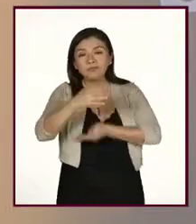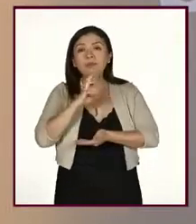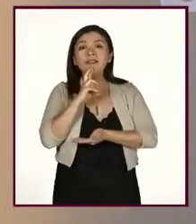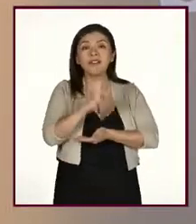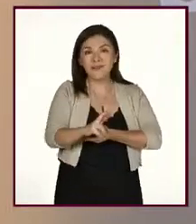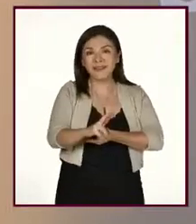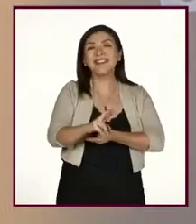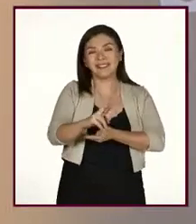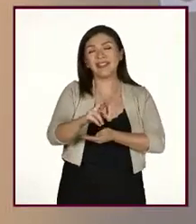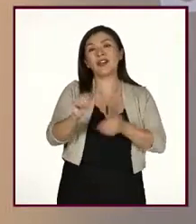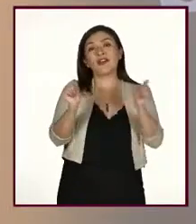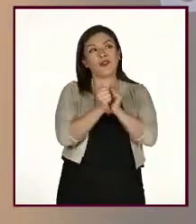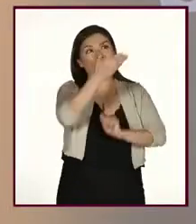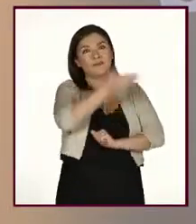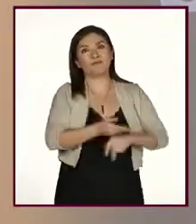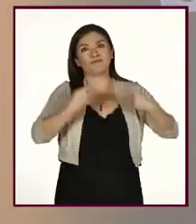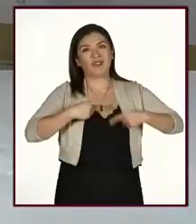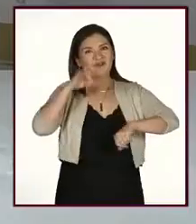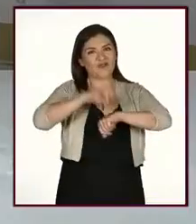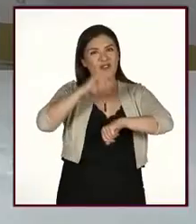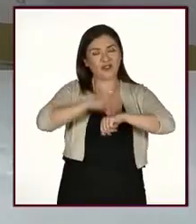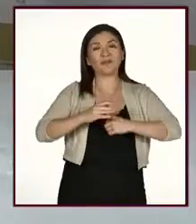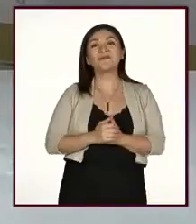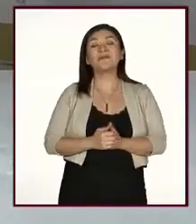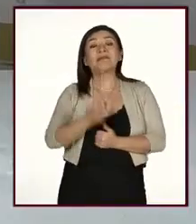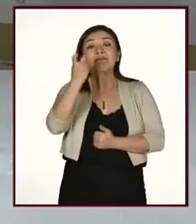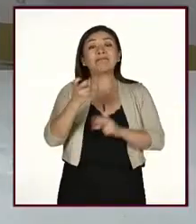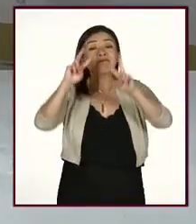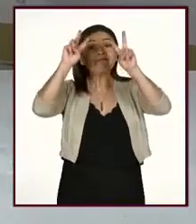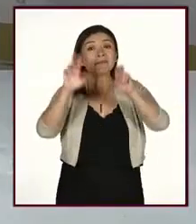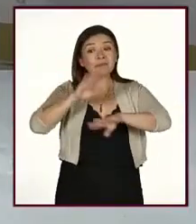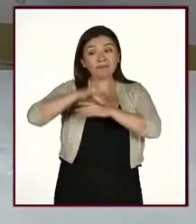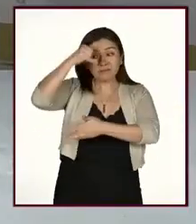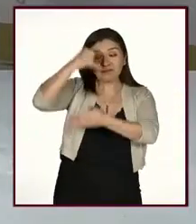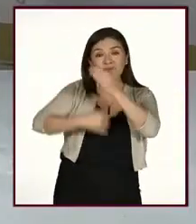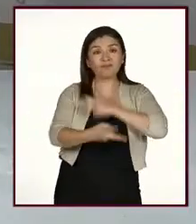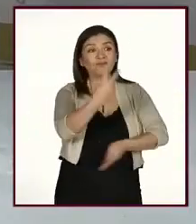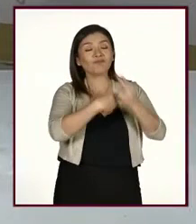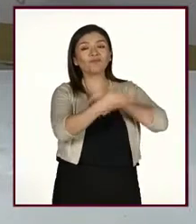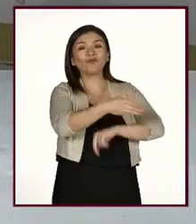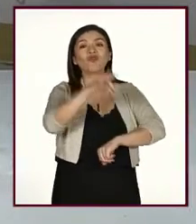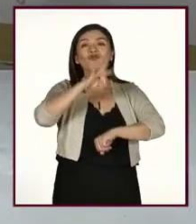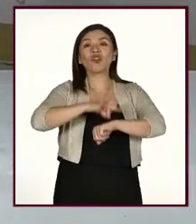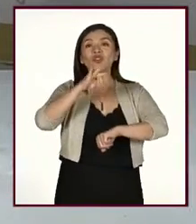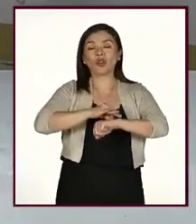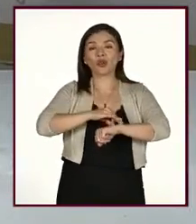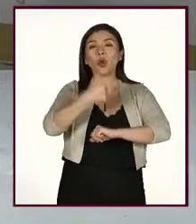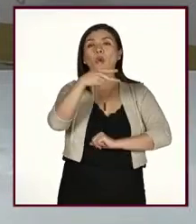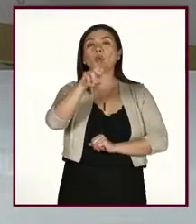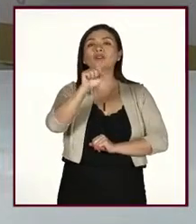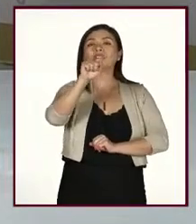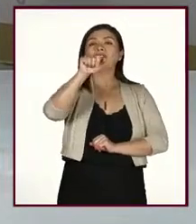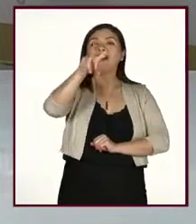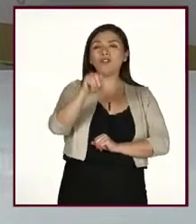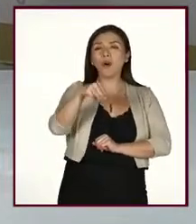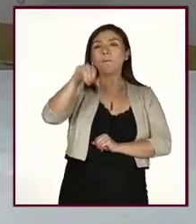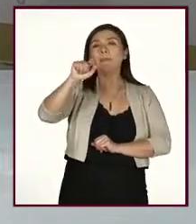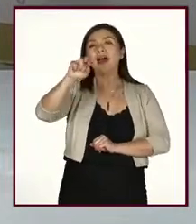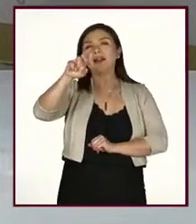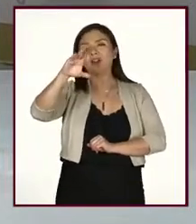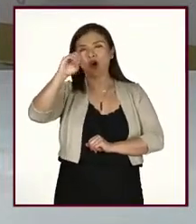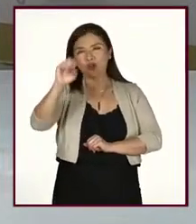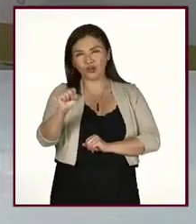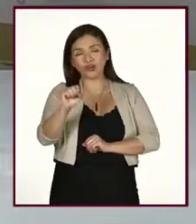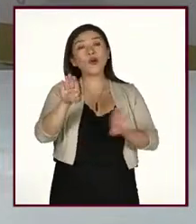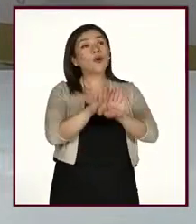respuestas, sobre todo con nuestro especialista. Y para ahondar en el tema, está con nosotros el doctor Gustavo Martos Alvidres. ¿Cómo